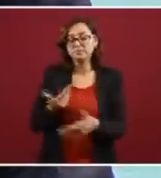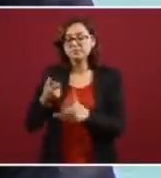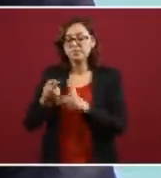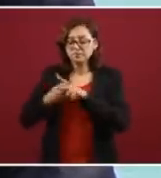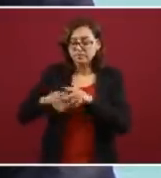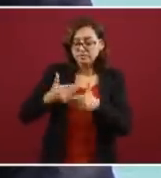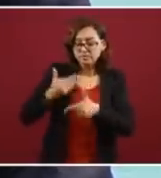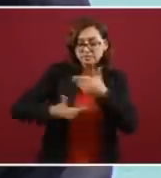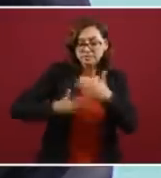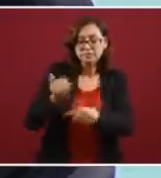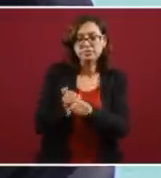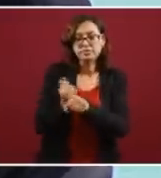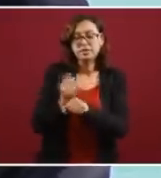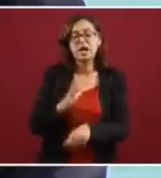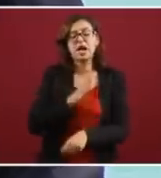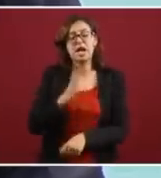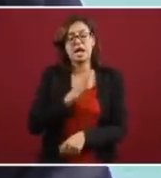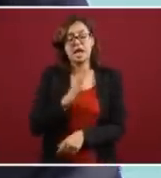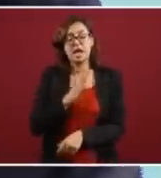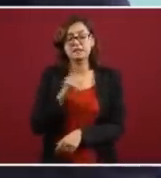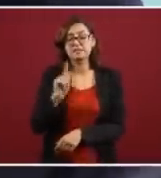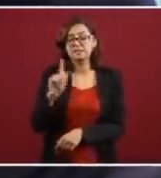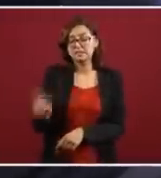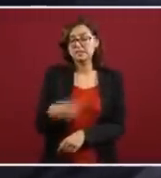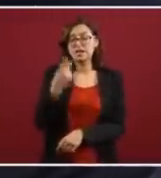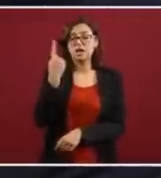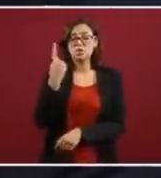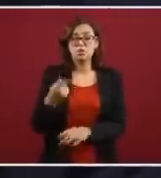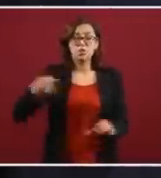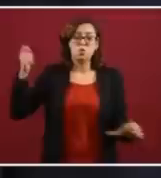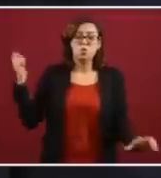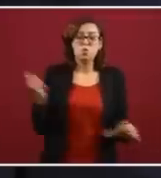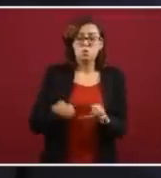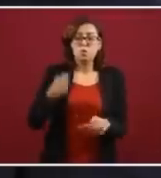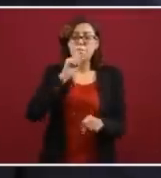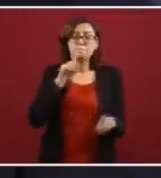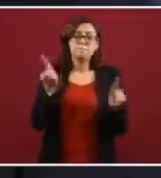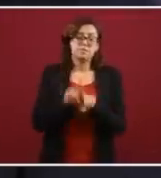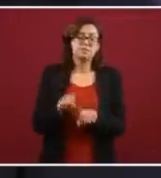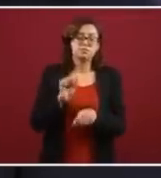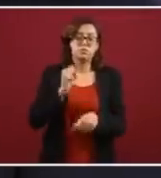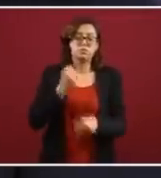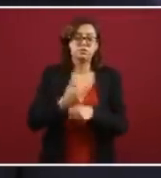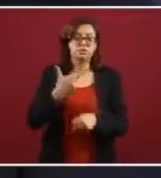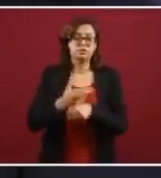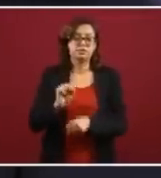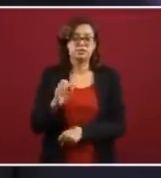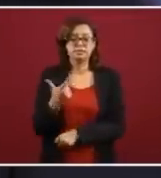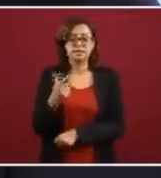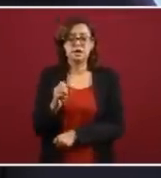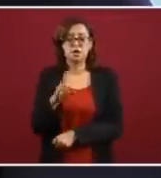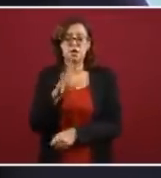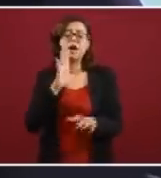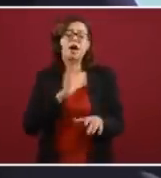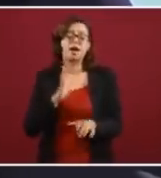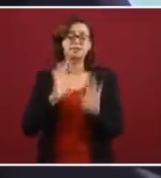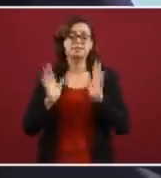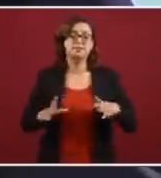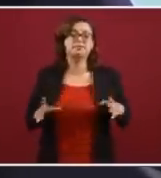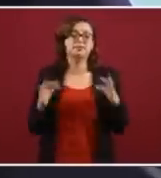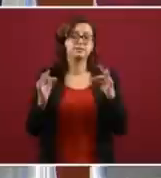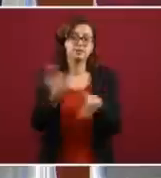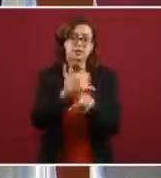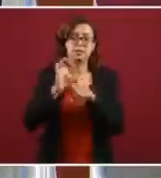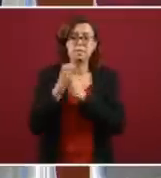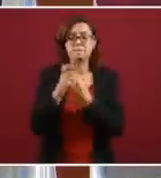proceso. Se han dictado ya 71 sentencias y, como le informó la secretaria, ya se instaló la Comisión Intersecretarial para